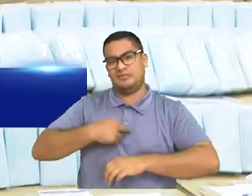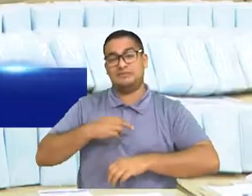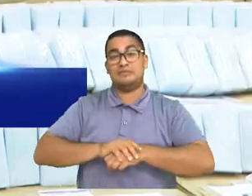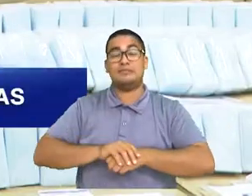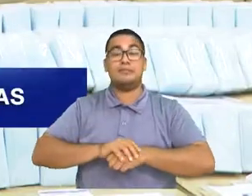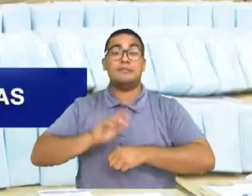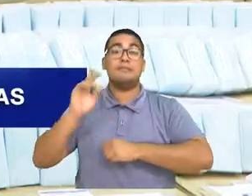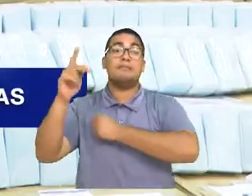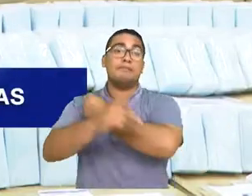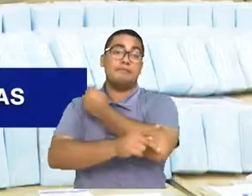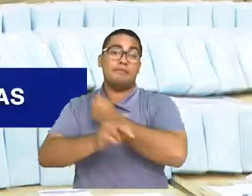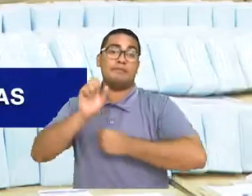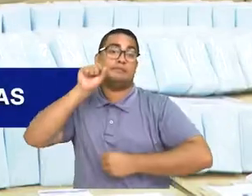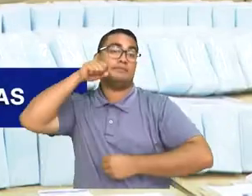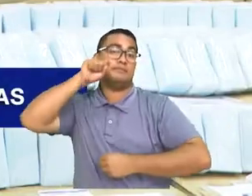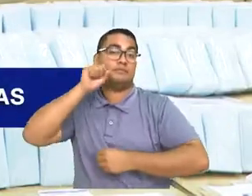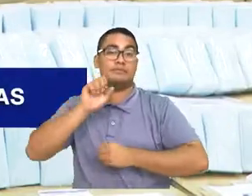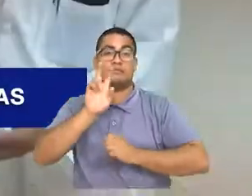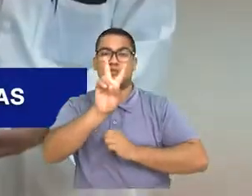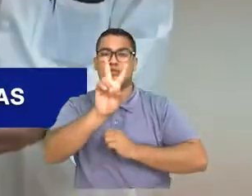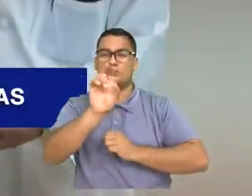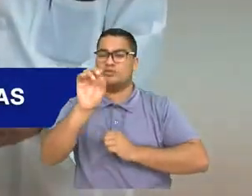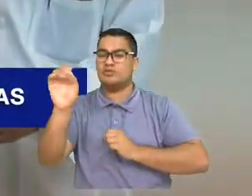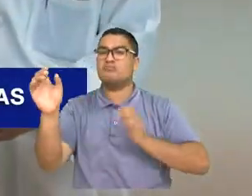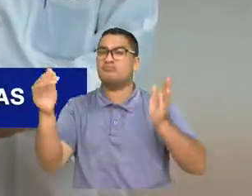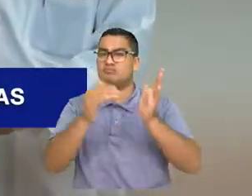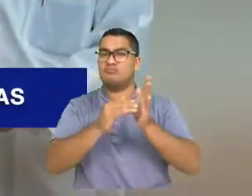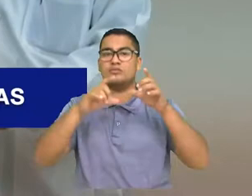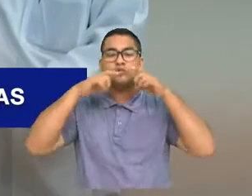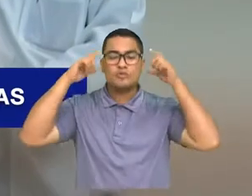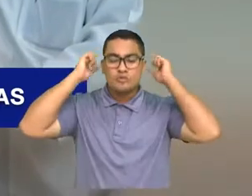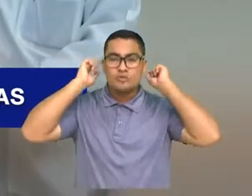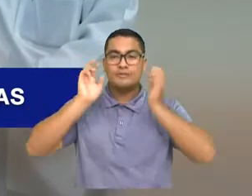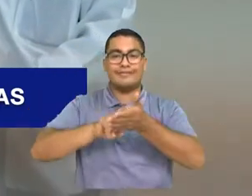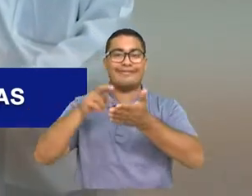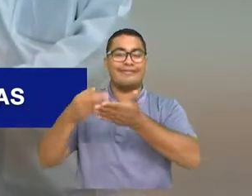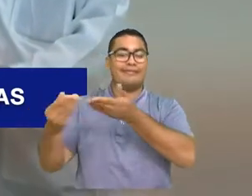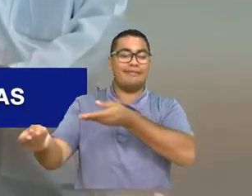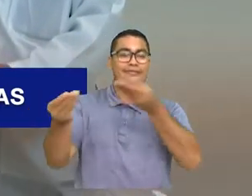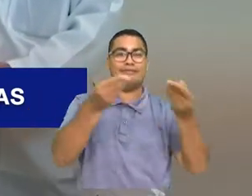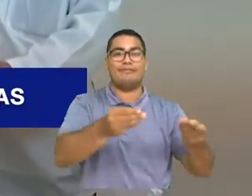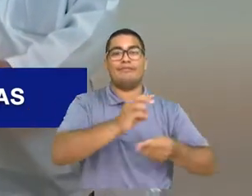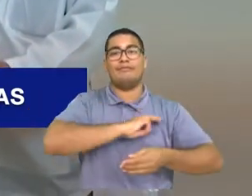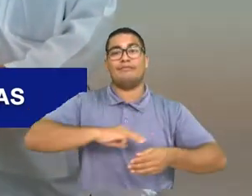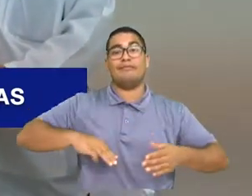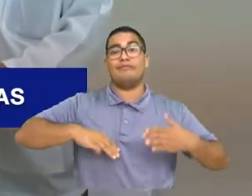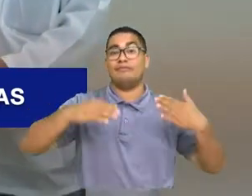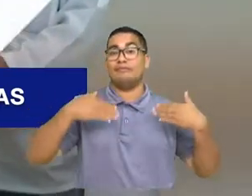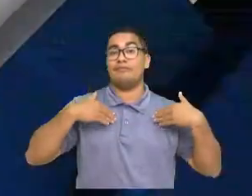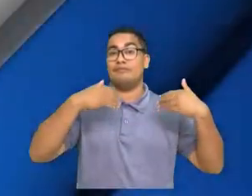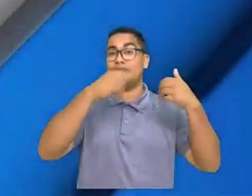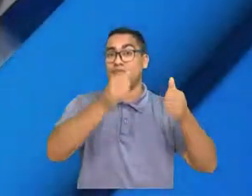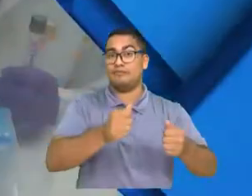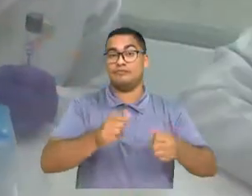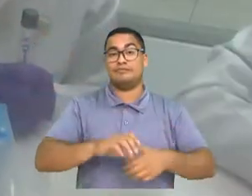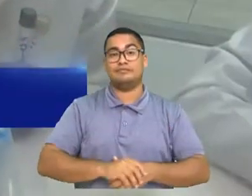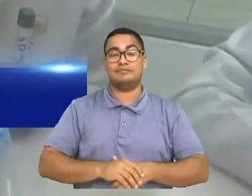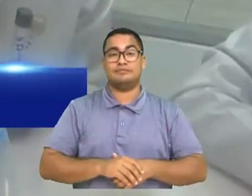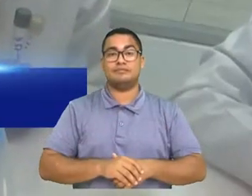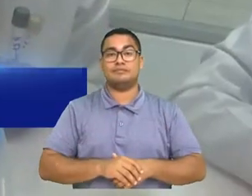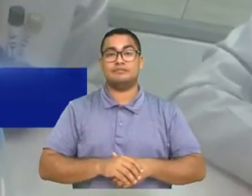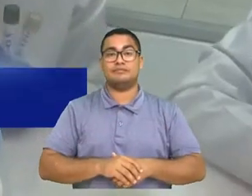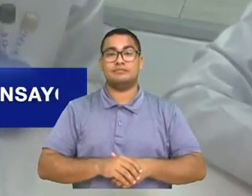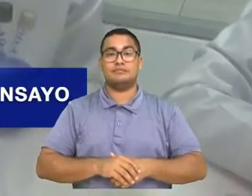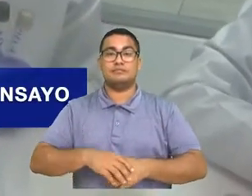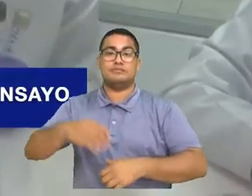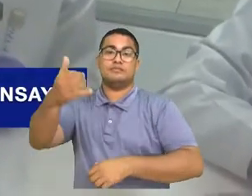Taiwán dona más de 200.000 mascarillas para reforzar el trabajo de los médicos y enfermeras ante la pandemia. 3 vacunas